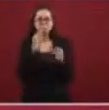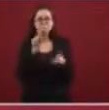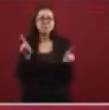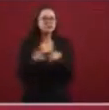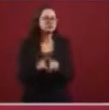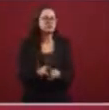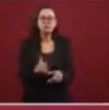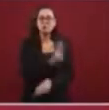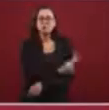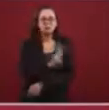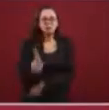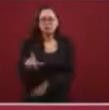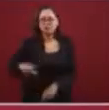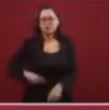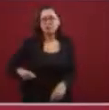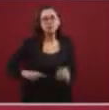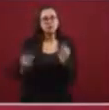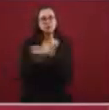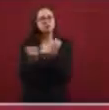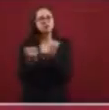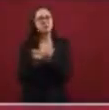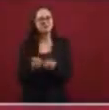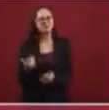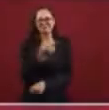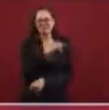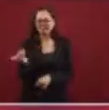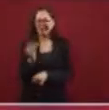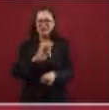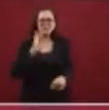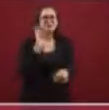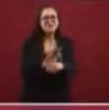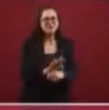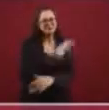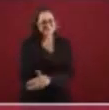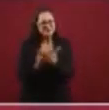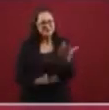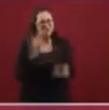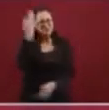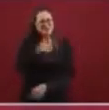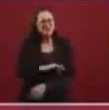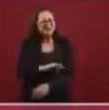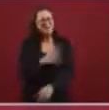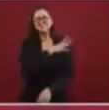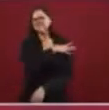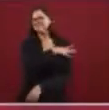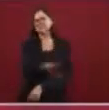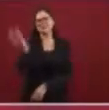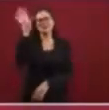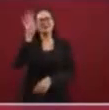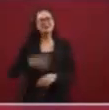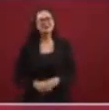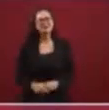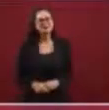¿Cómo van a defender eso? Es increíble.